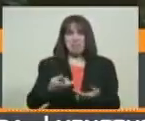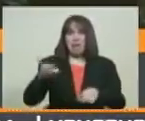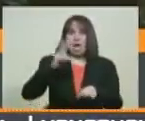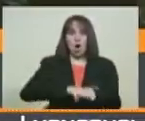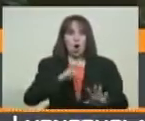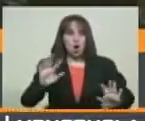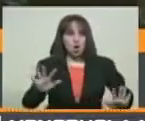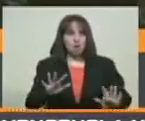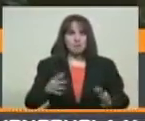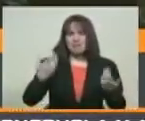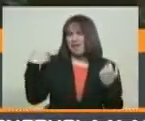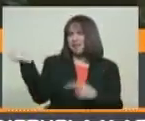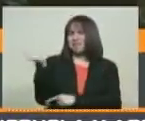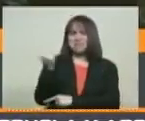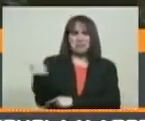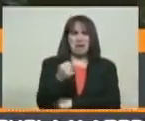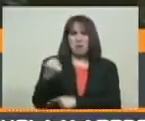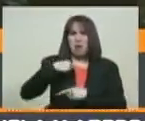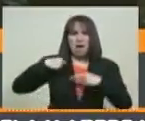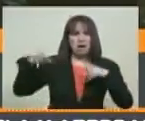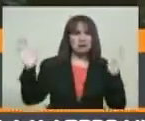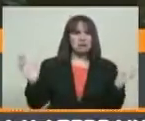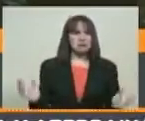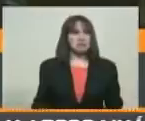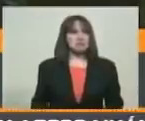Allá ellos, yo ya no le paro bola a los gringos.